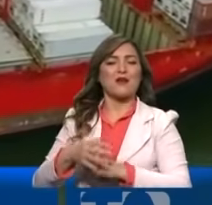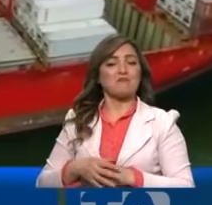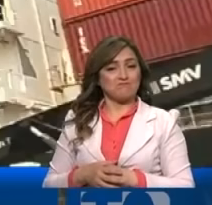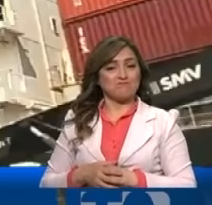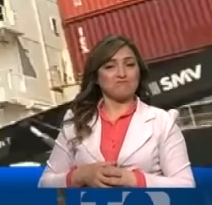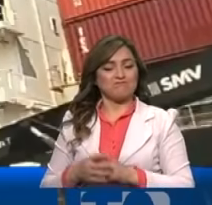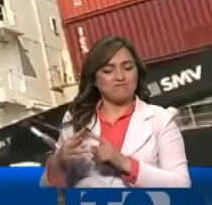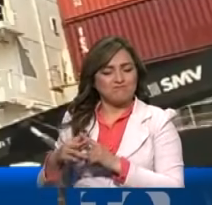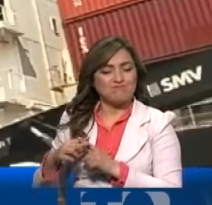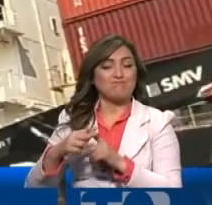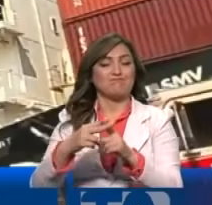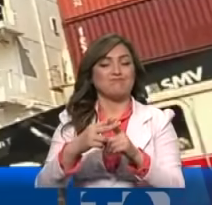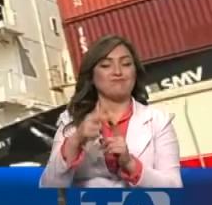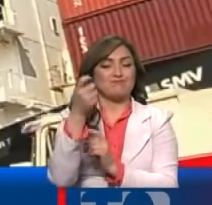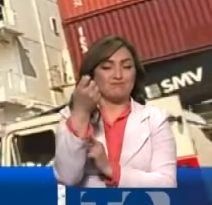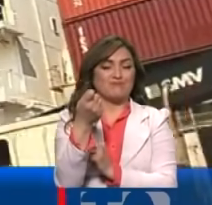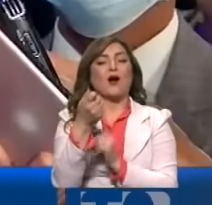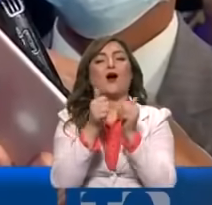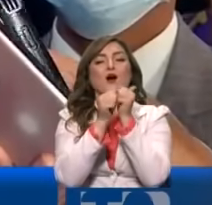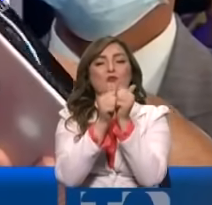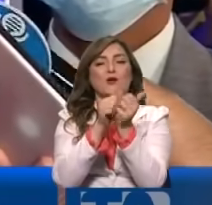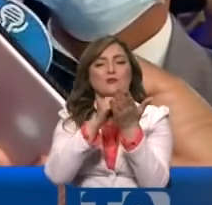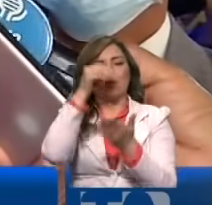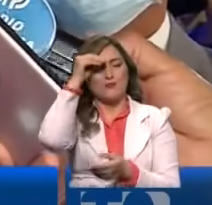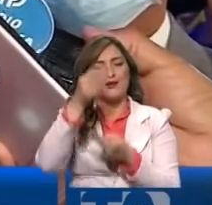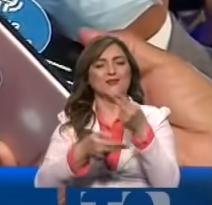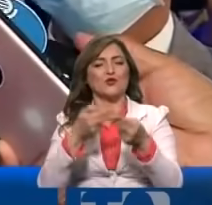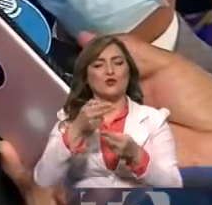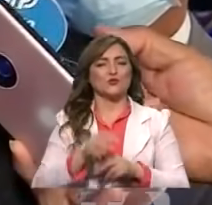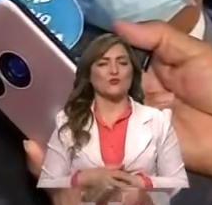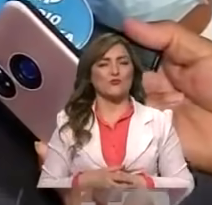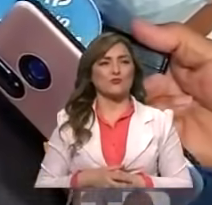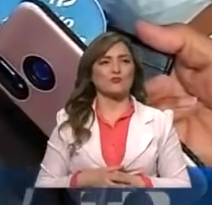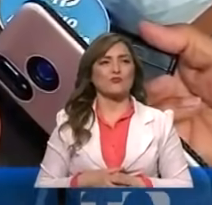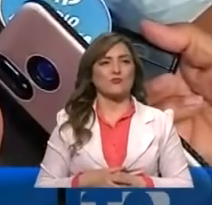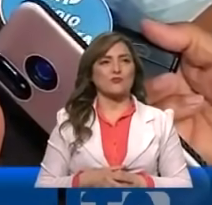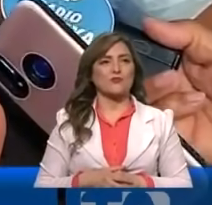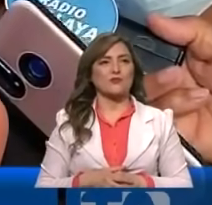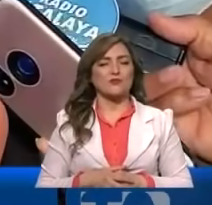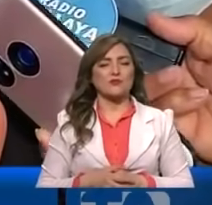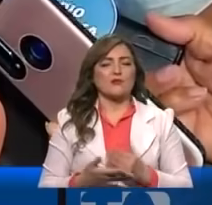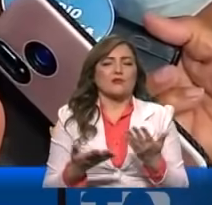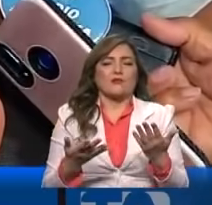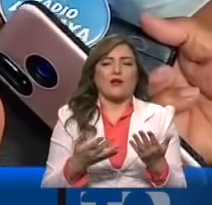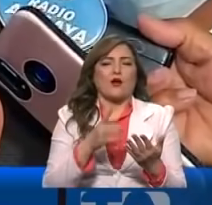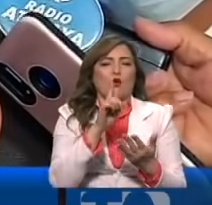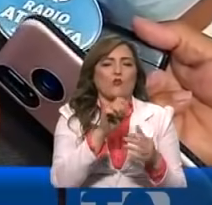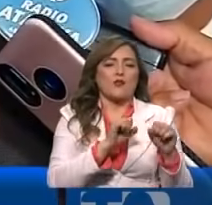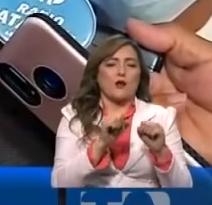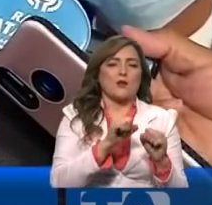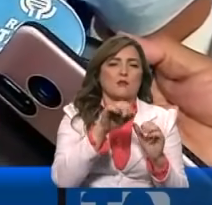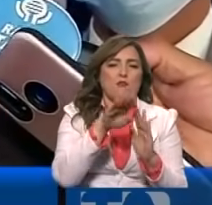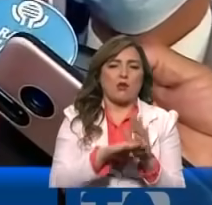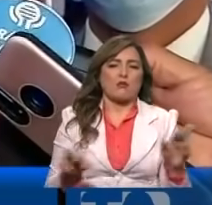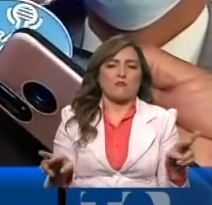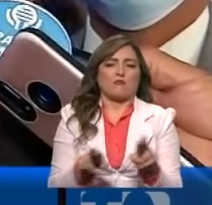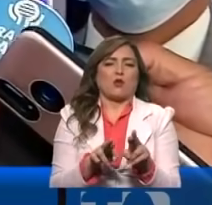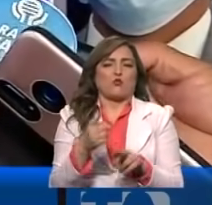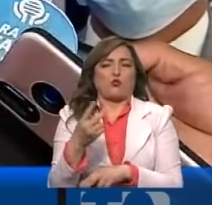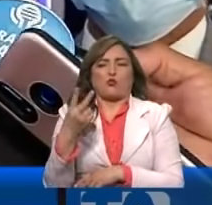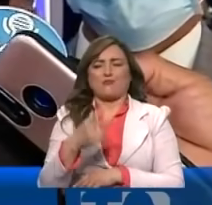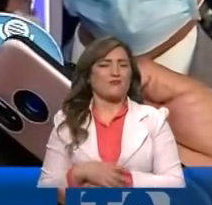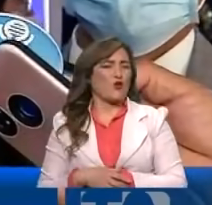y acompañamiento a los emprendedores. Y la competitividad no se logra solamente reduciendo 1 o 2 trámites, sino con una intervención